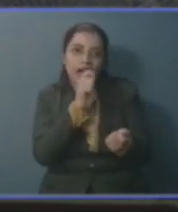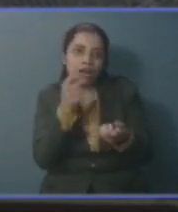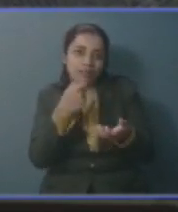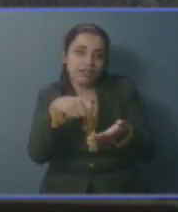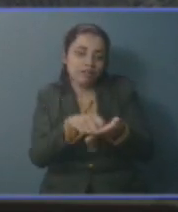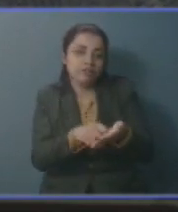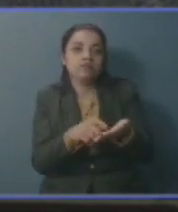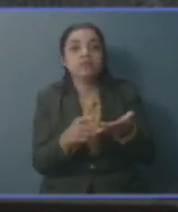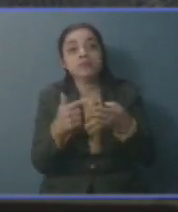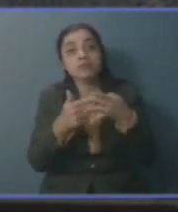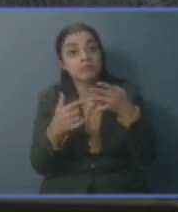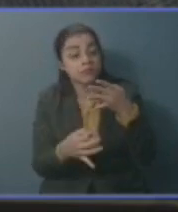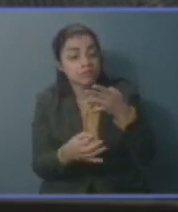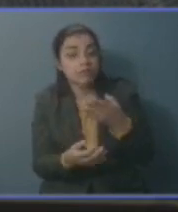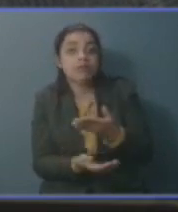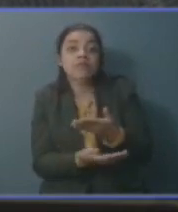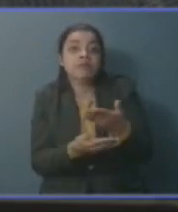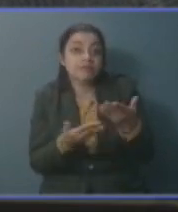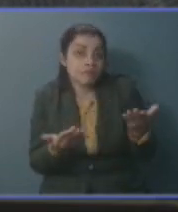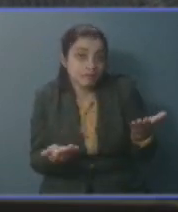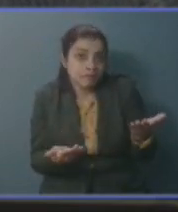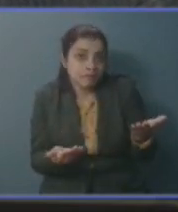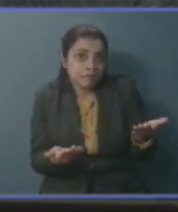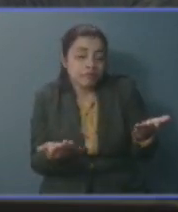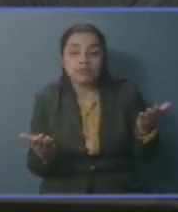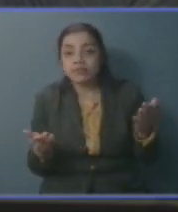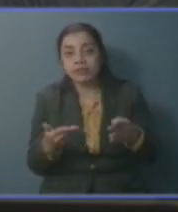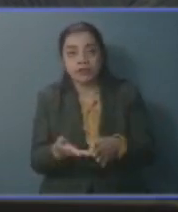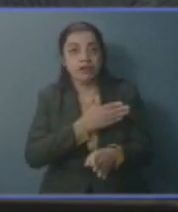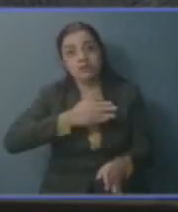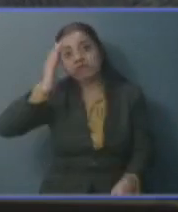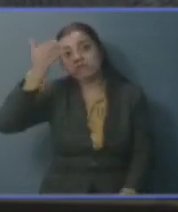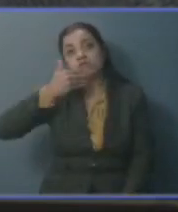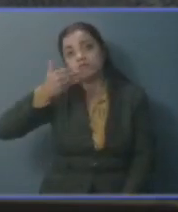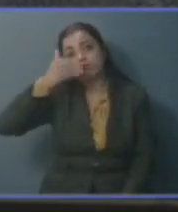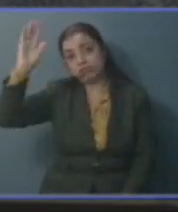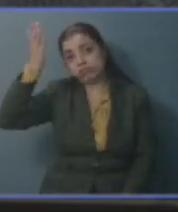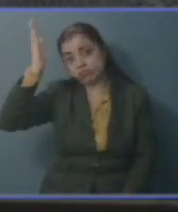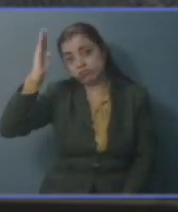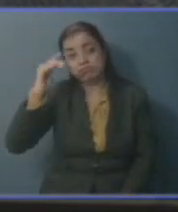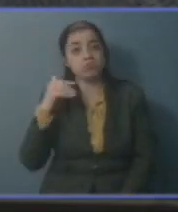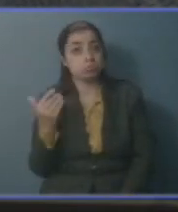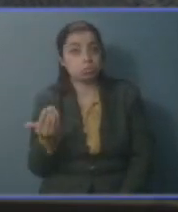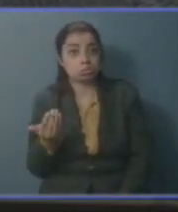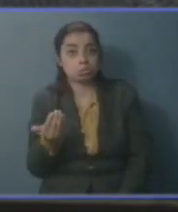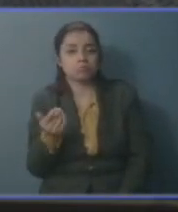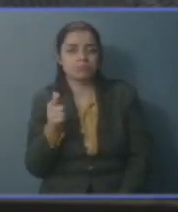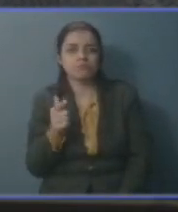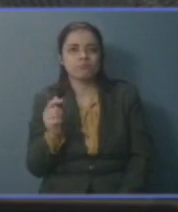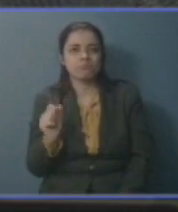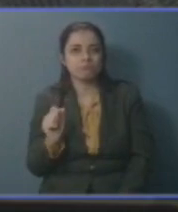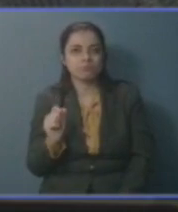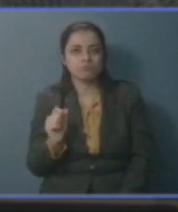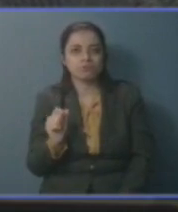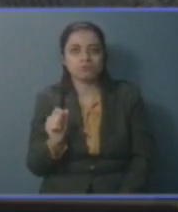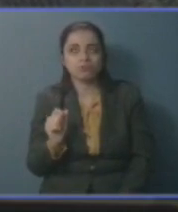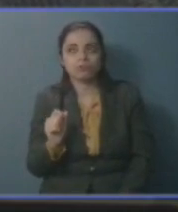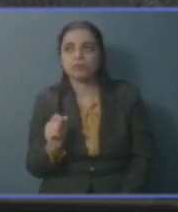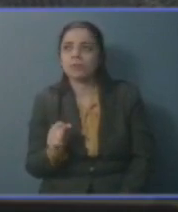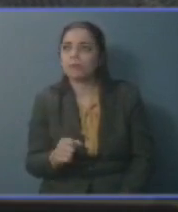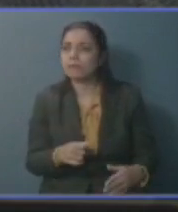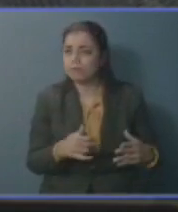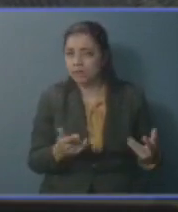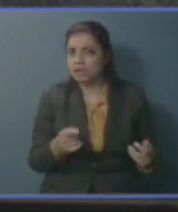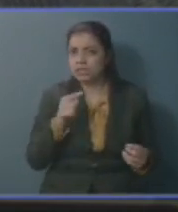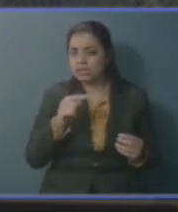esta ley, que como lo han dicho mis antecesores, y no voy a repetir, es de gran trascendencia, porque es